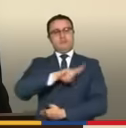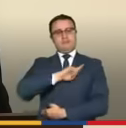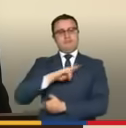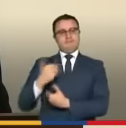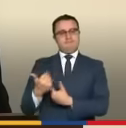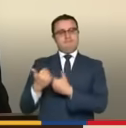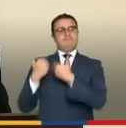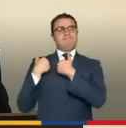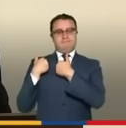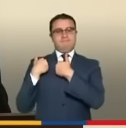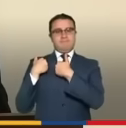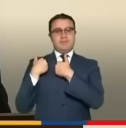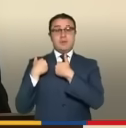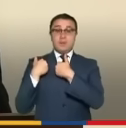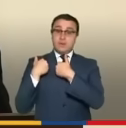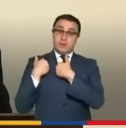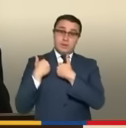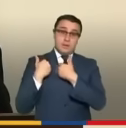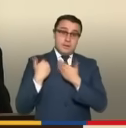sea demasiado